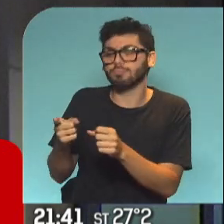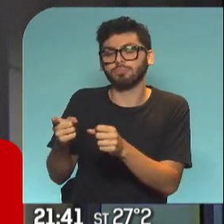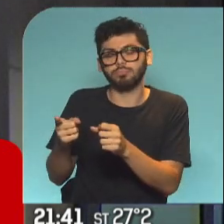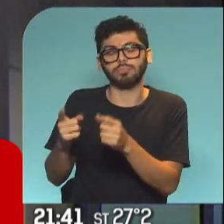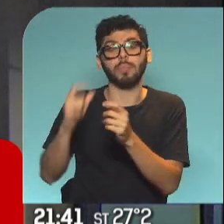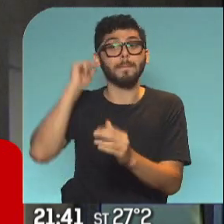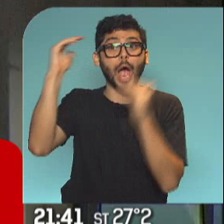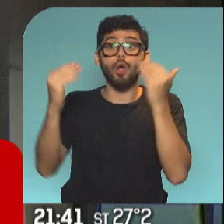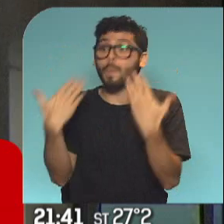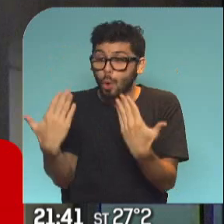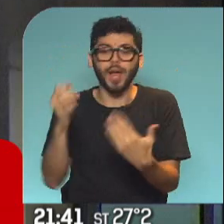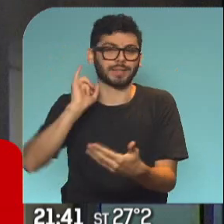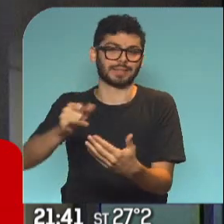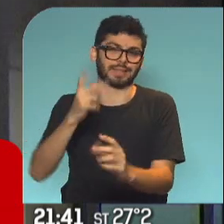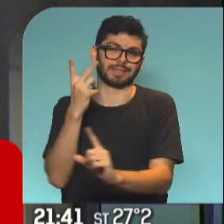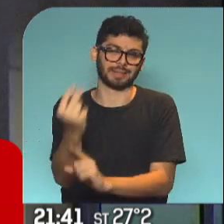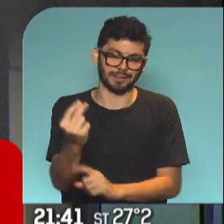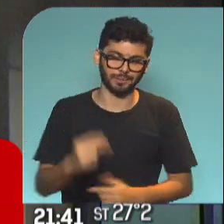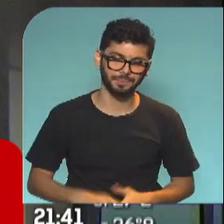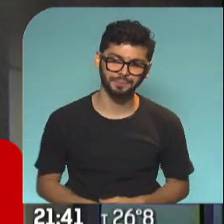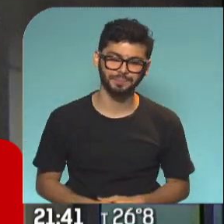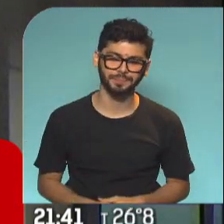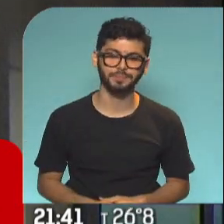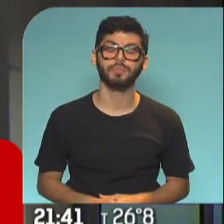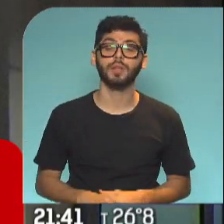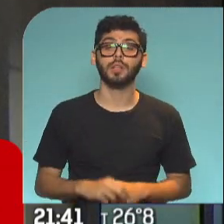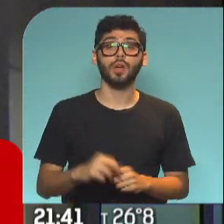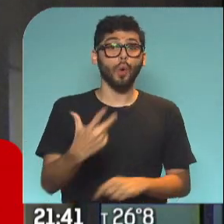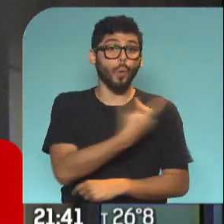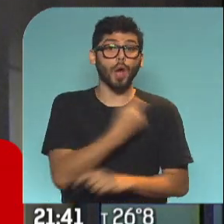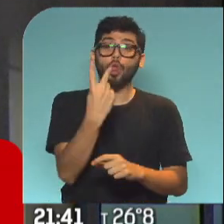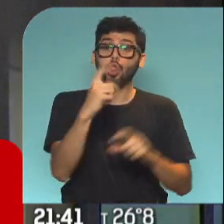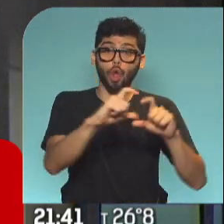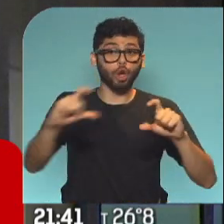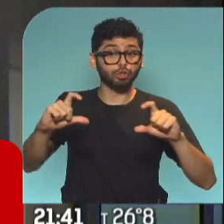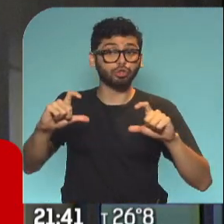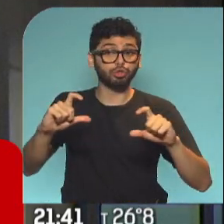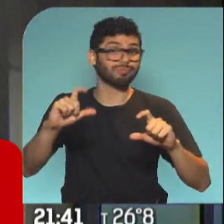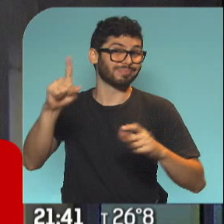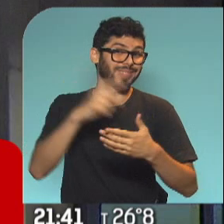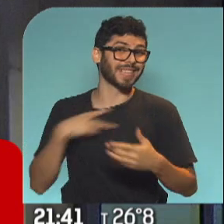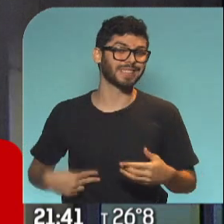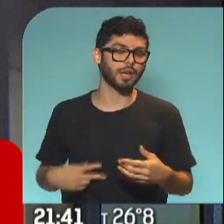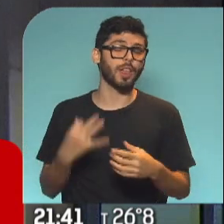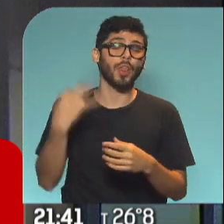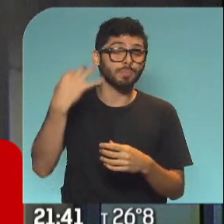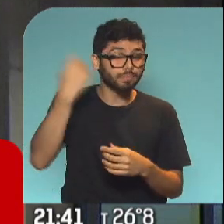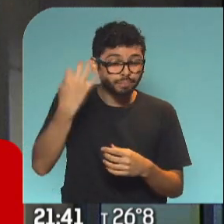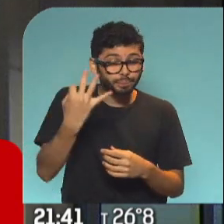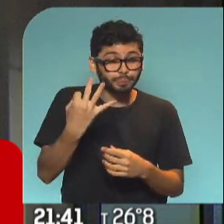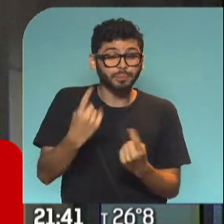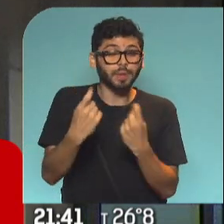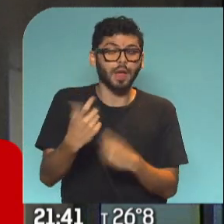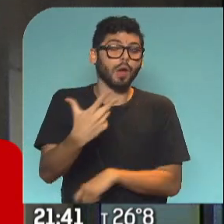para los adultos mayores. Las 2 dosis de esta vacuna se deben aplicar con por lo menos unos 21 días